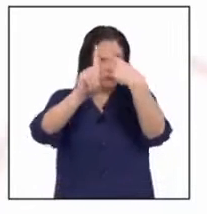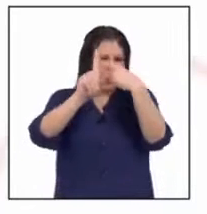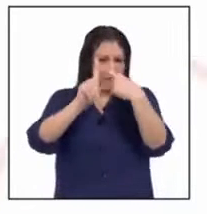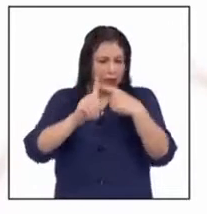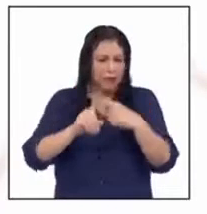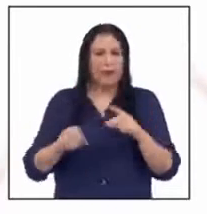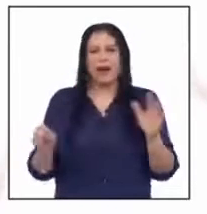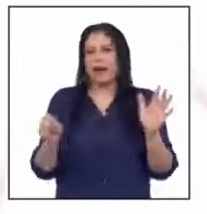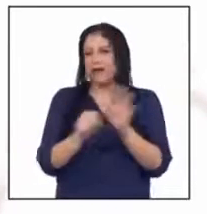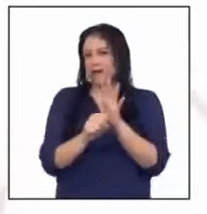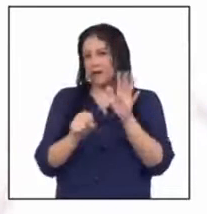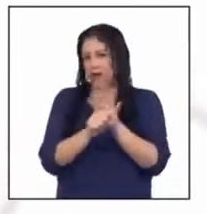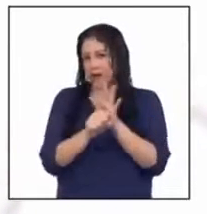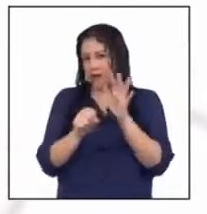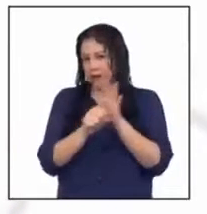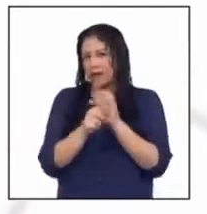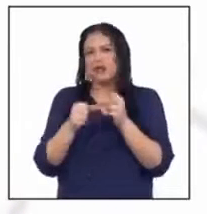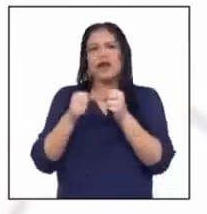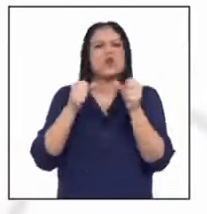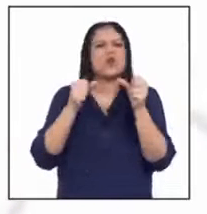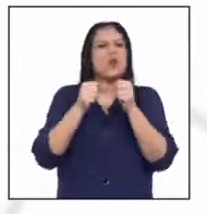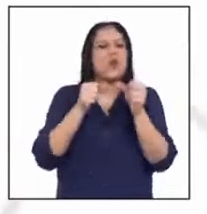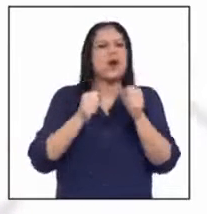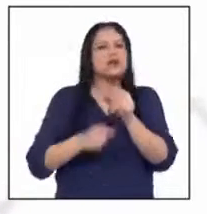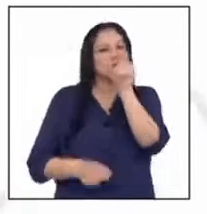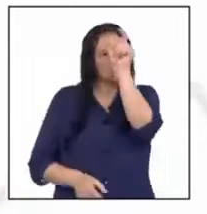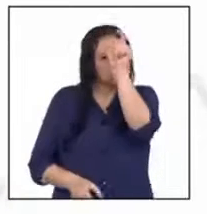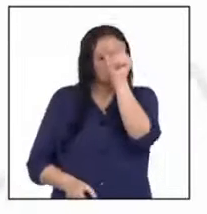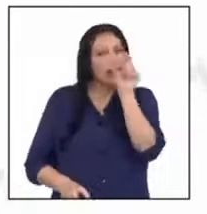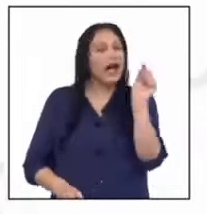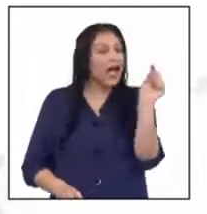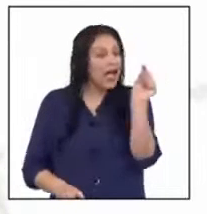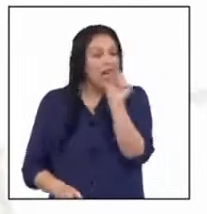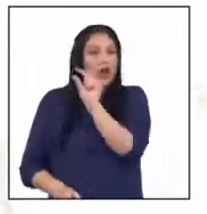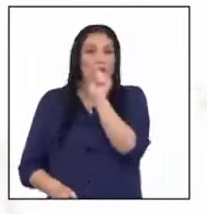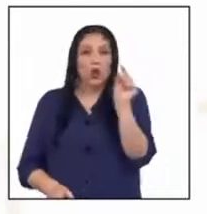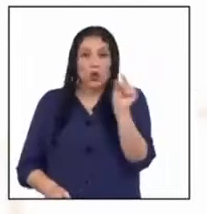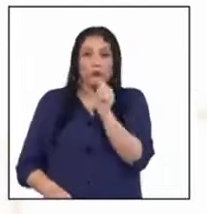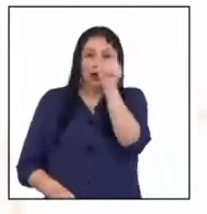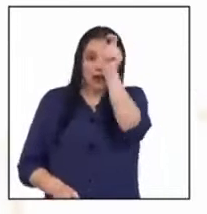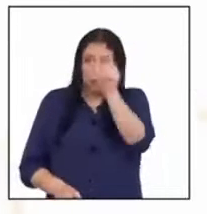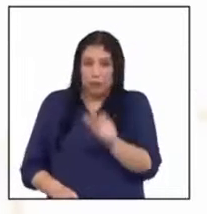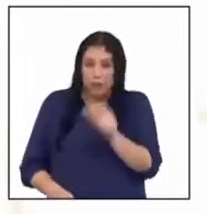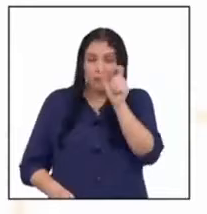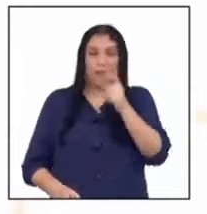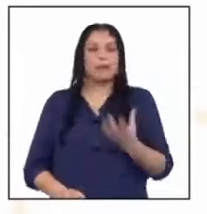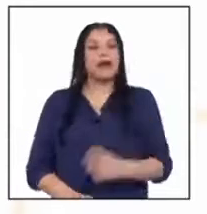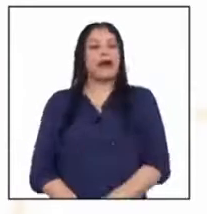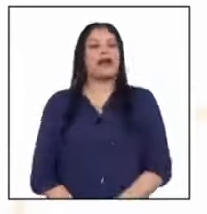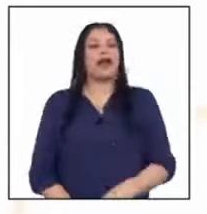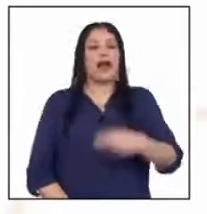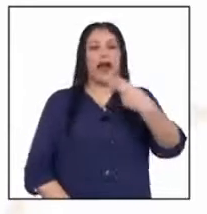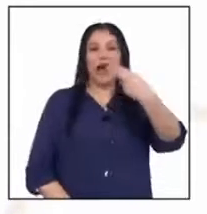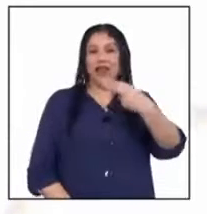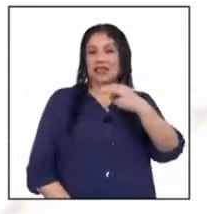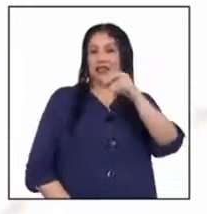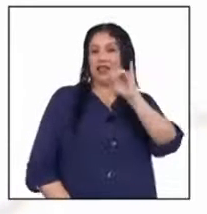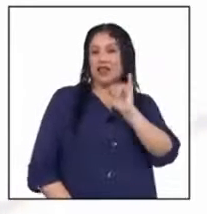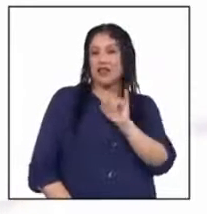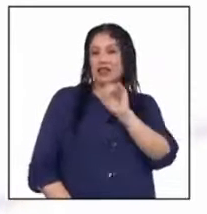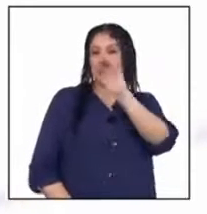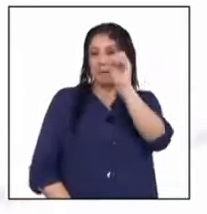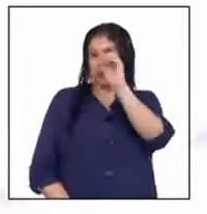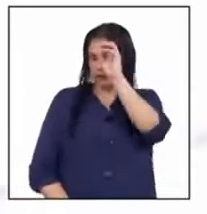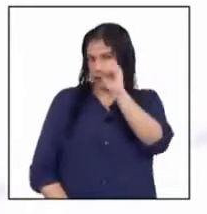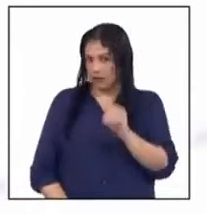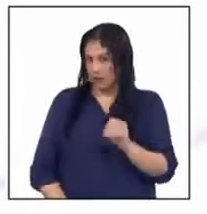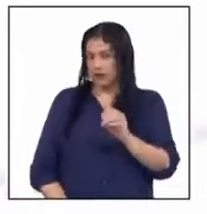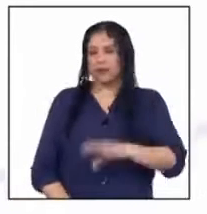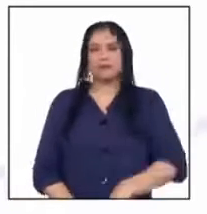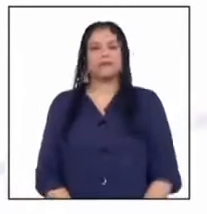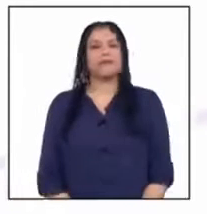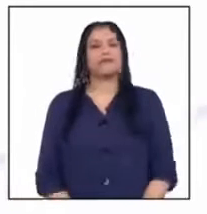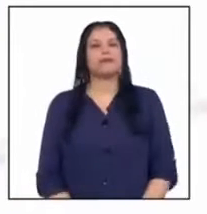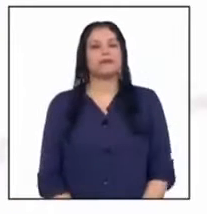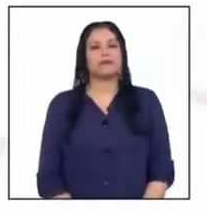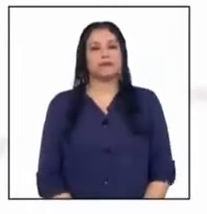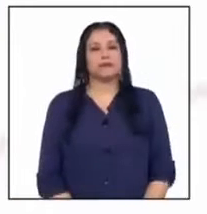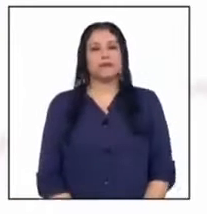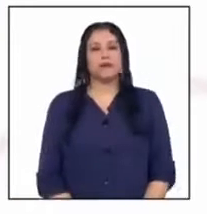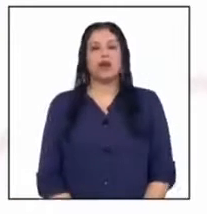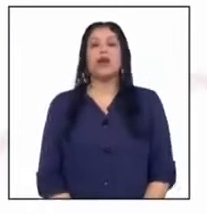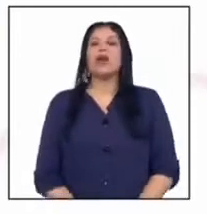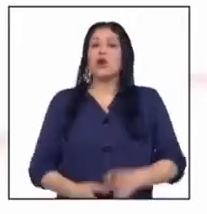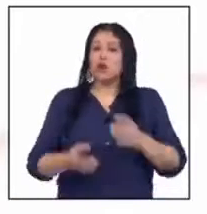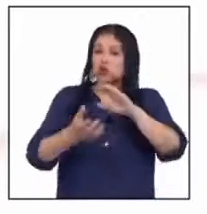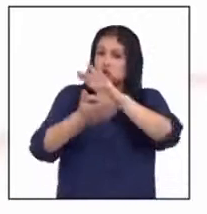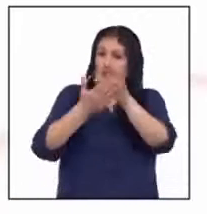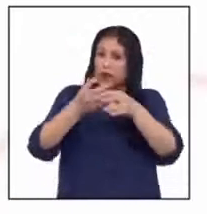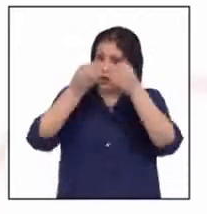completar todos los valores de la columna correspondiente a la frecuencia relativa porcentual acumulada. Con los datos